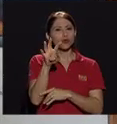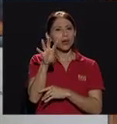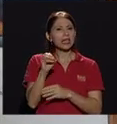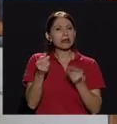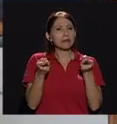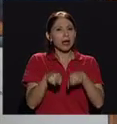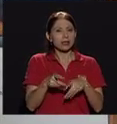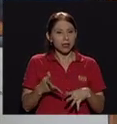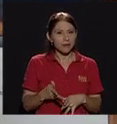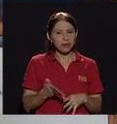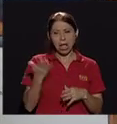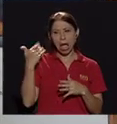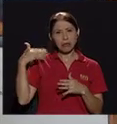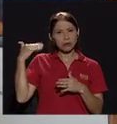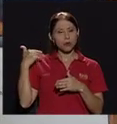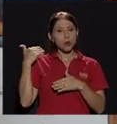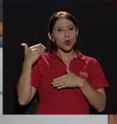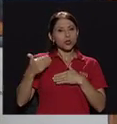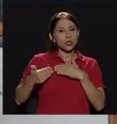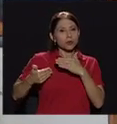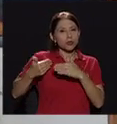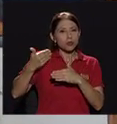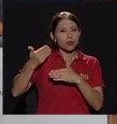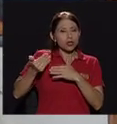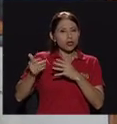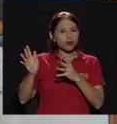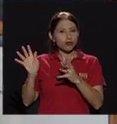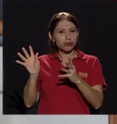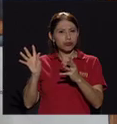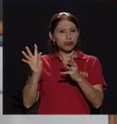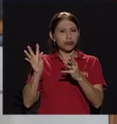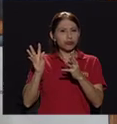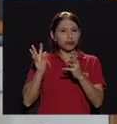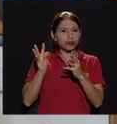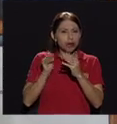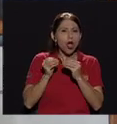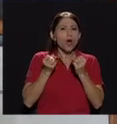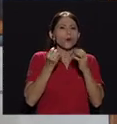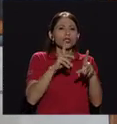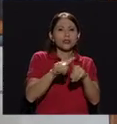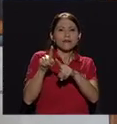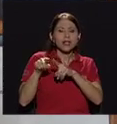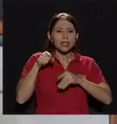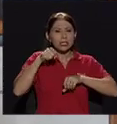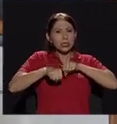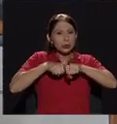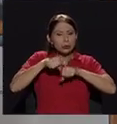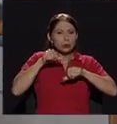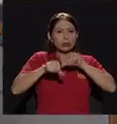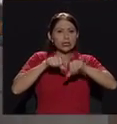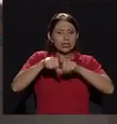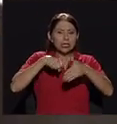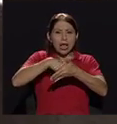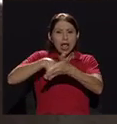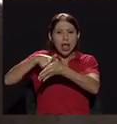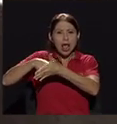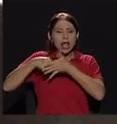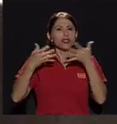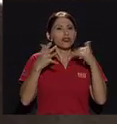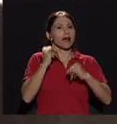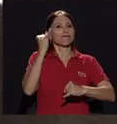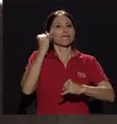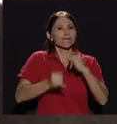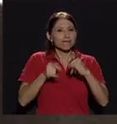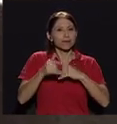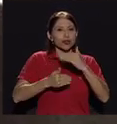de los 40 lo que se da es el desenlace, había un proceso acumulado de luchas, de reivindicaciones de las